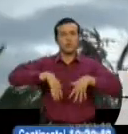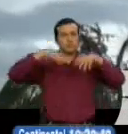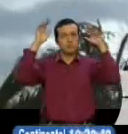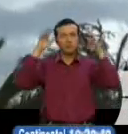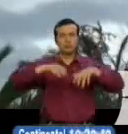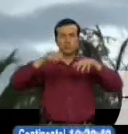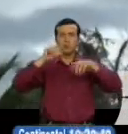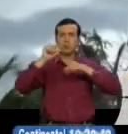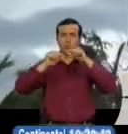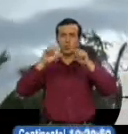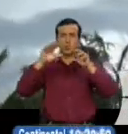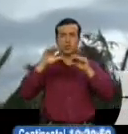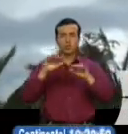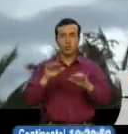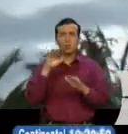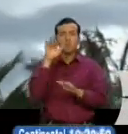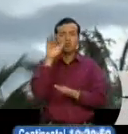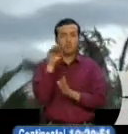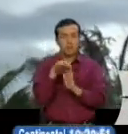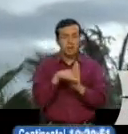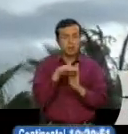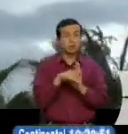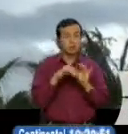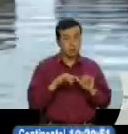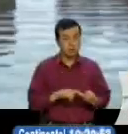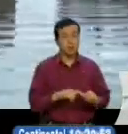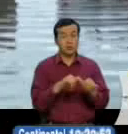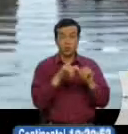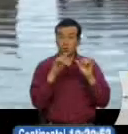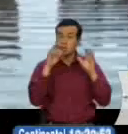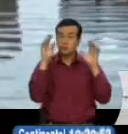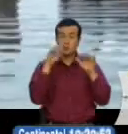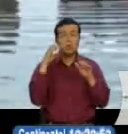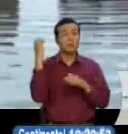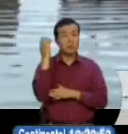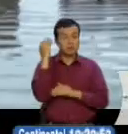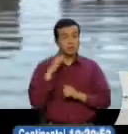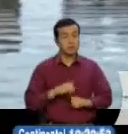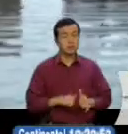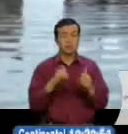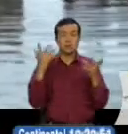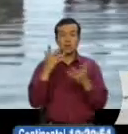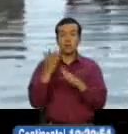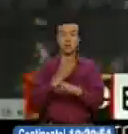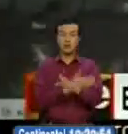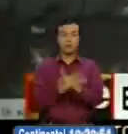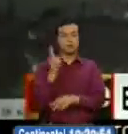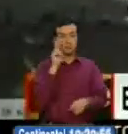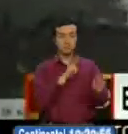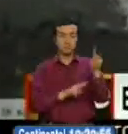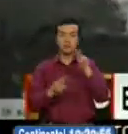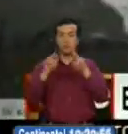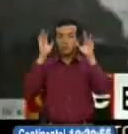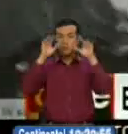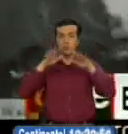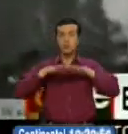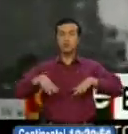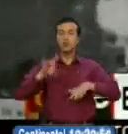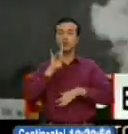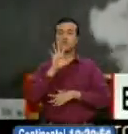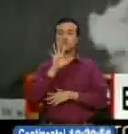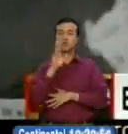se debilitó a depresión tropical. Sin embargo, continúa activa la alerta. Según el último reporte, Javier se encontraba a